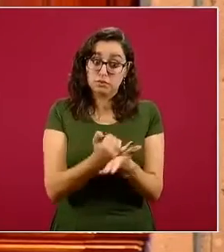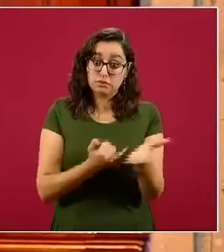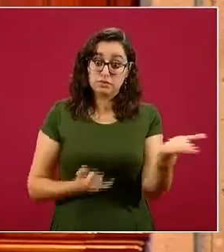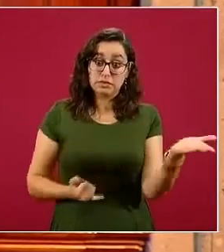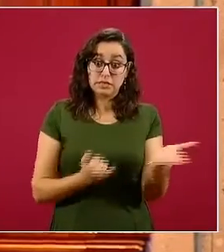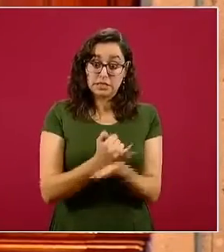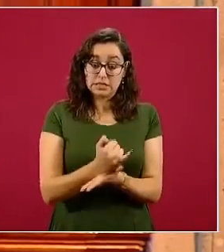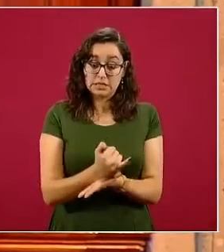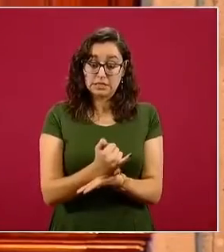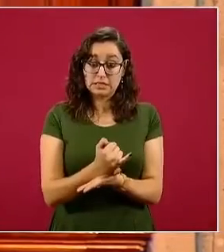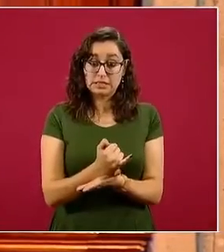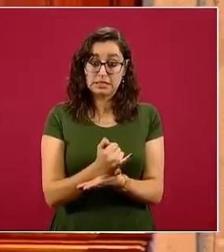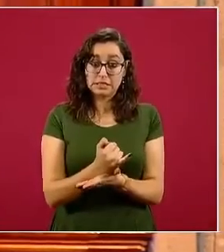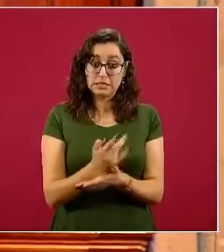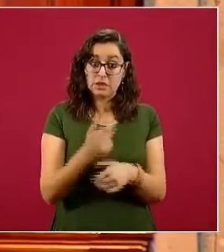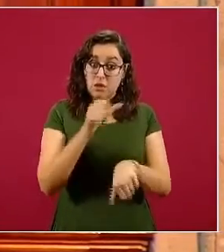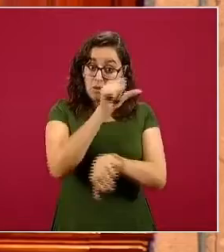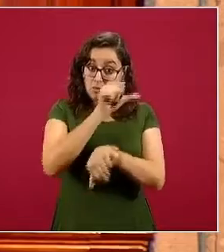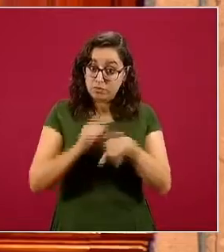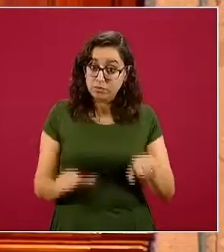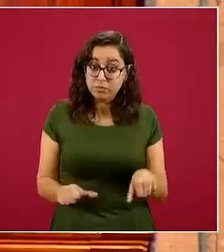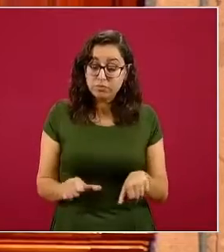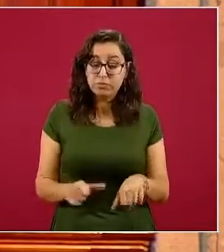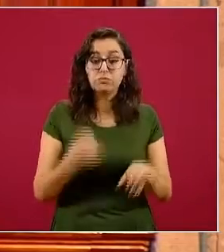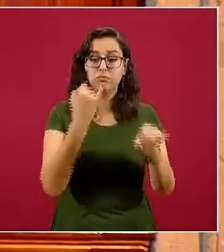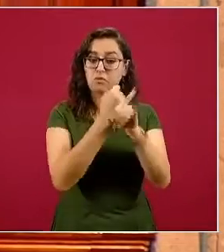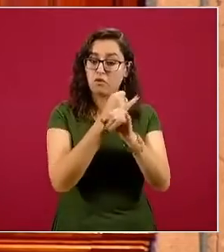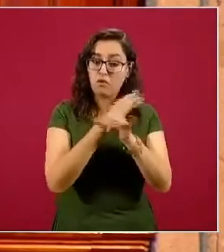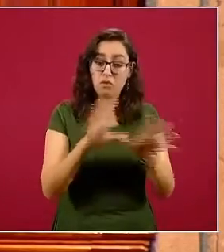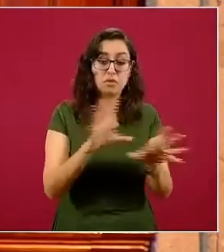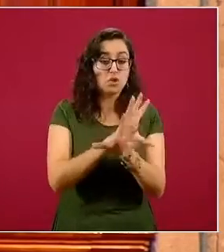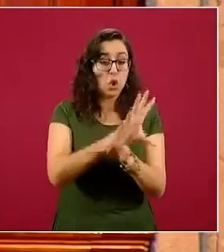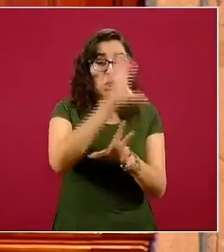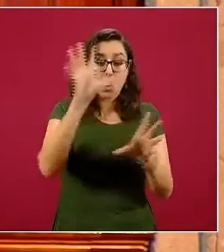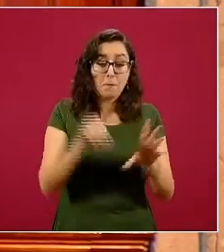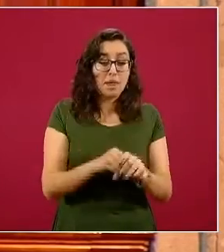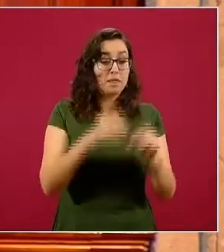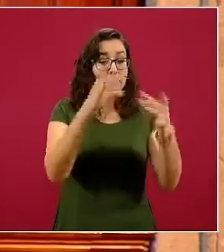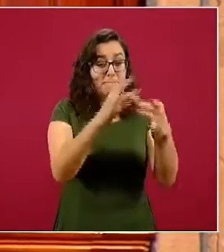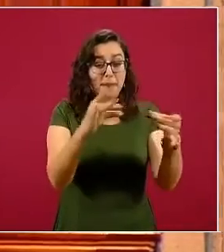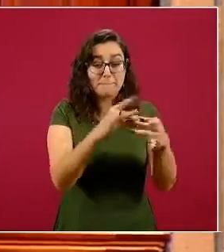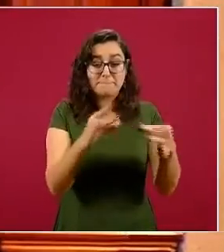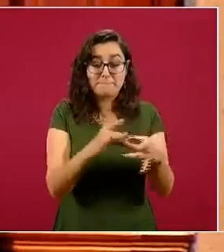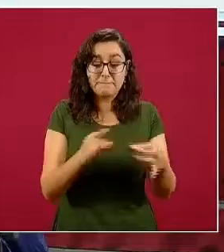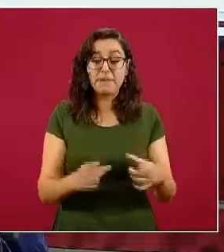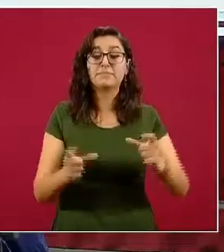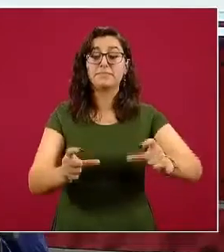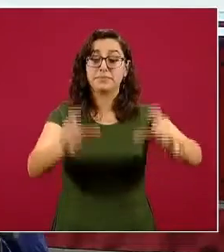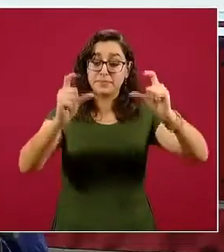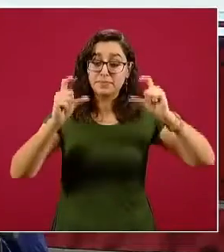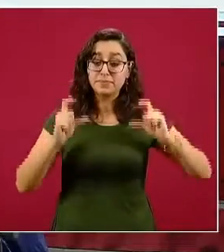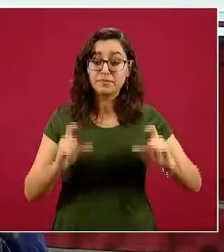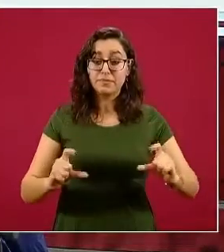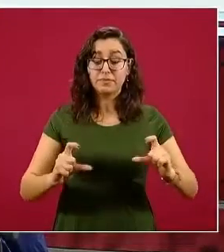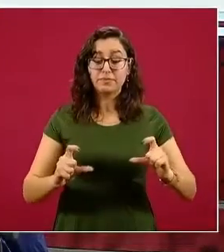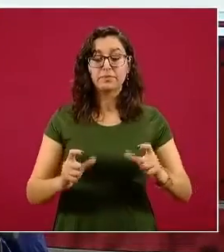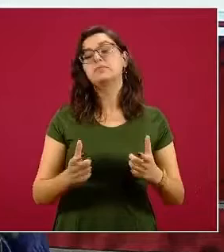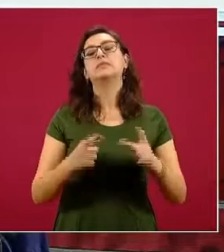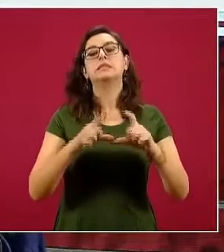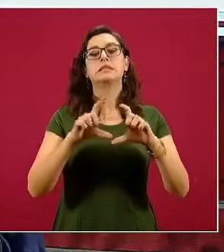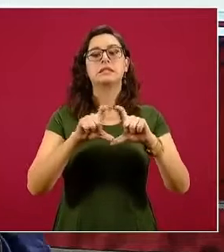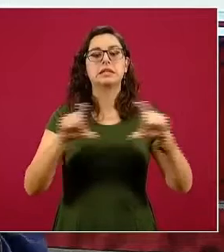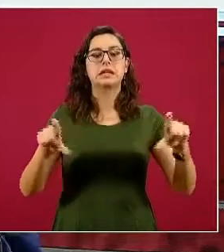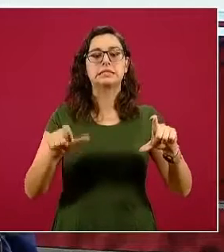es vasectomía sin bisturí, que estén informados, y en ese hay un apartado donde dice que es el